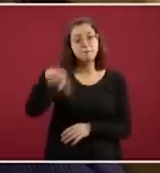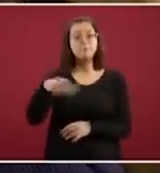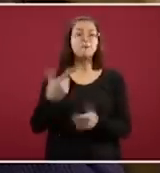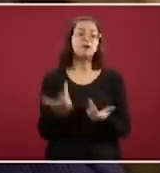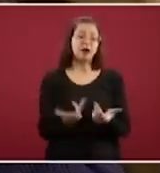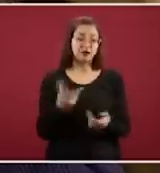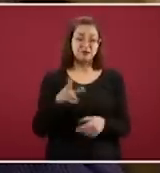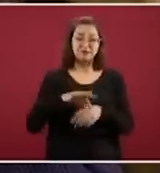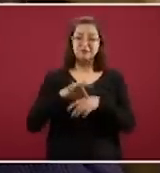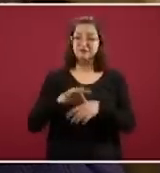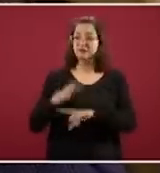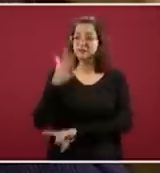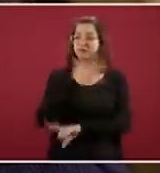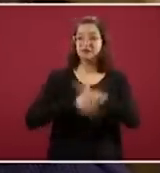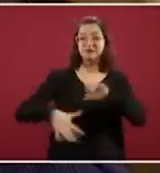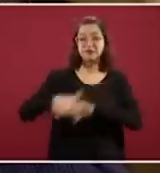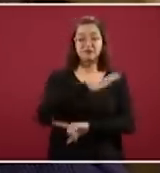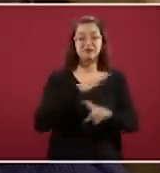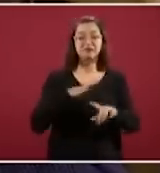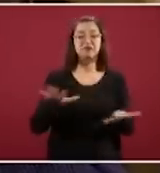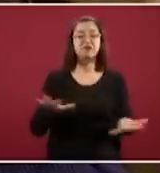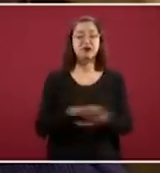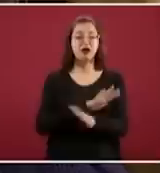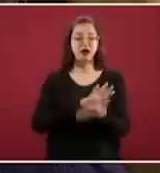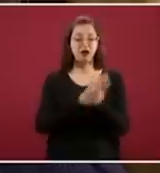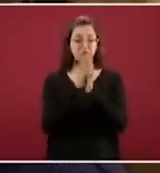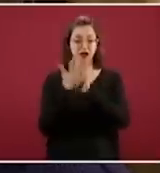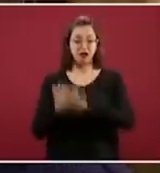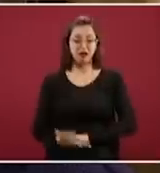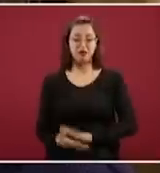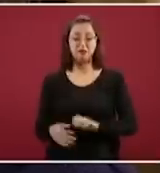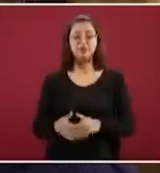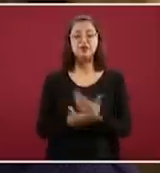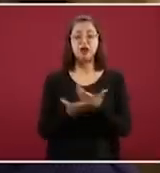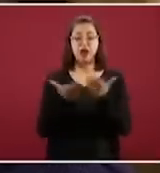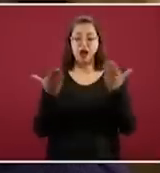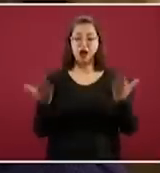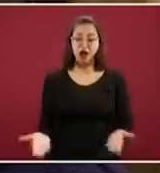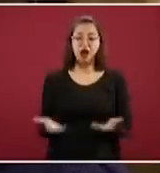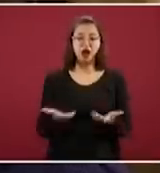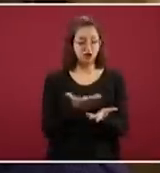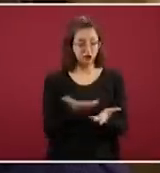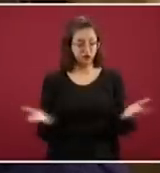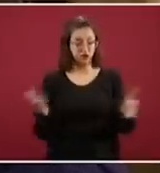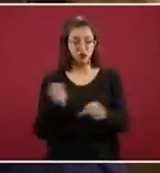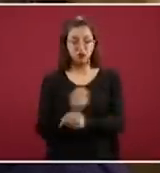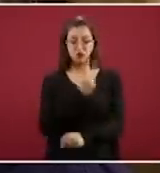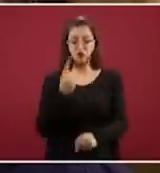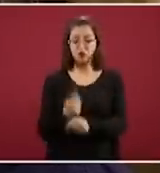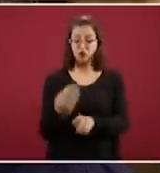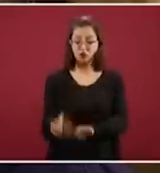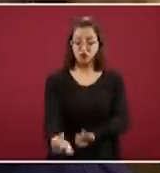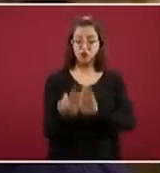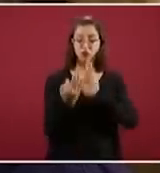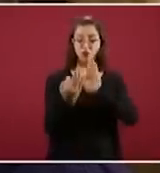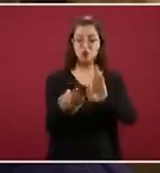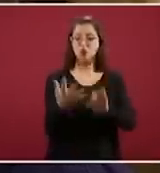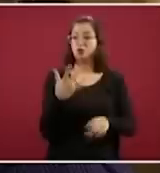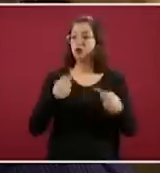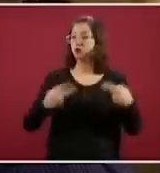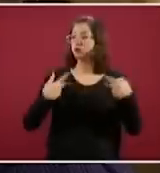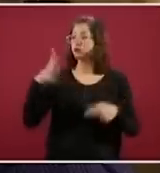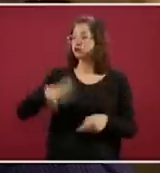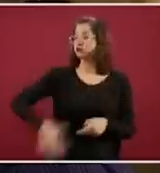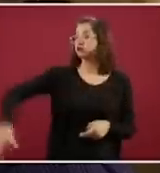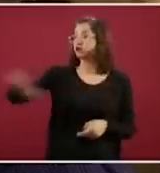transformar nuestra realidad. Hoy tengo la oportunidad de decir ante usted, ante el pueblo, lo que pienso.